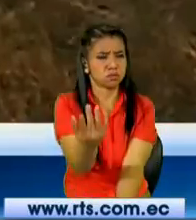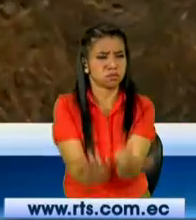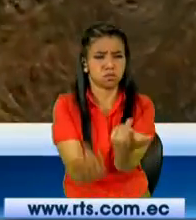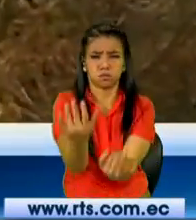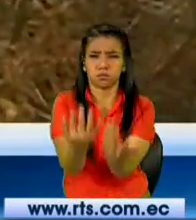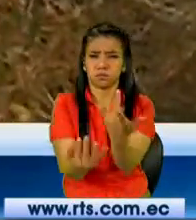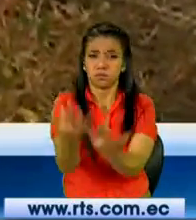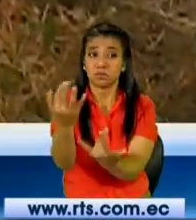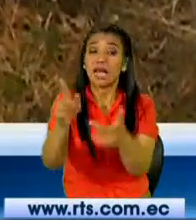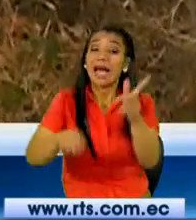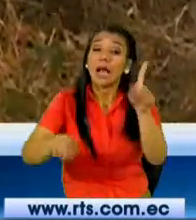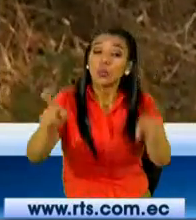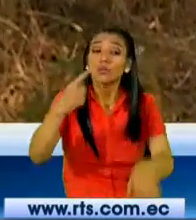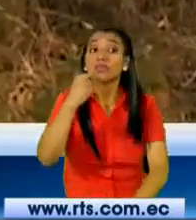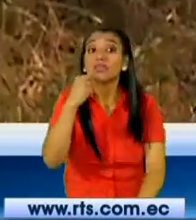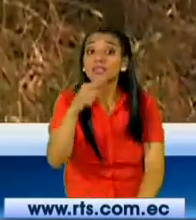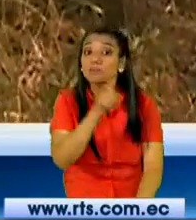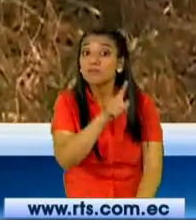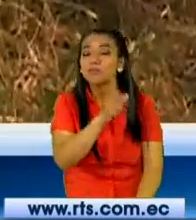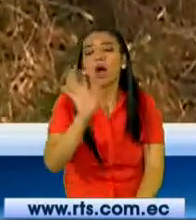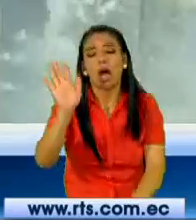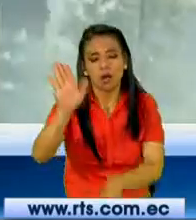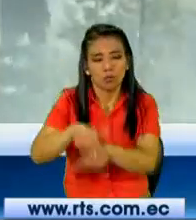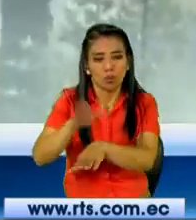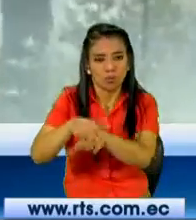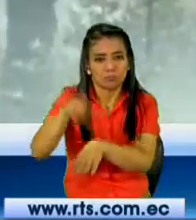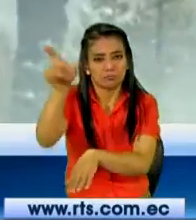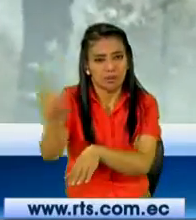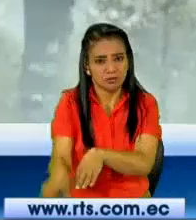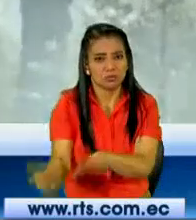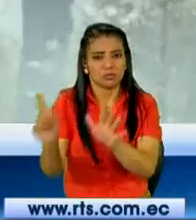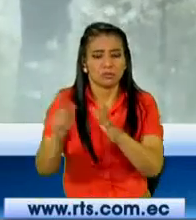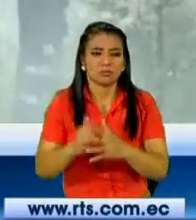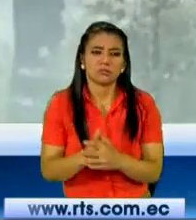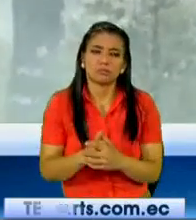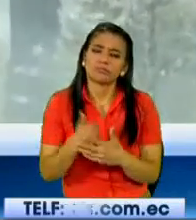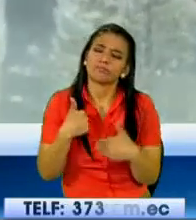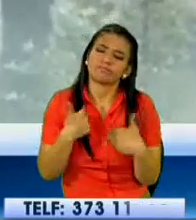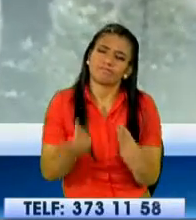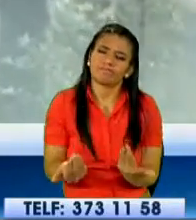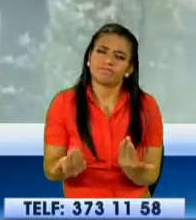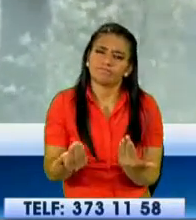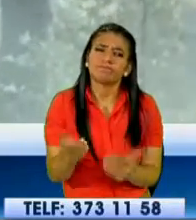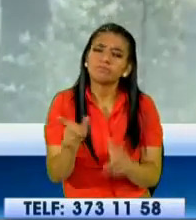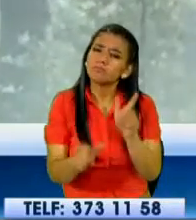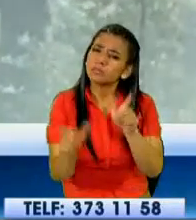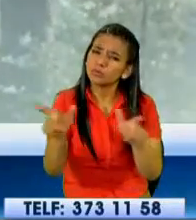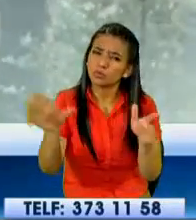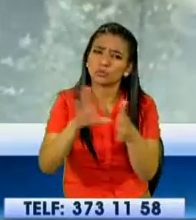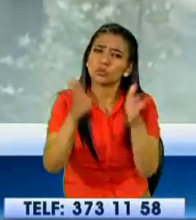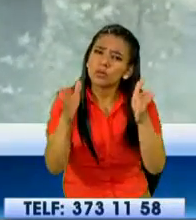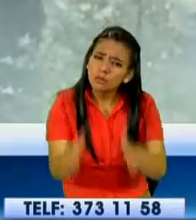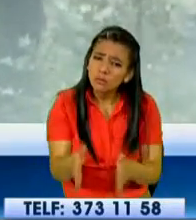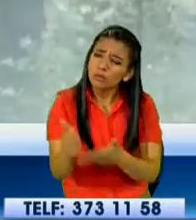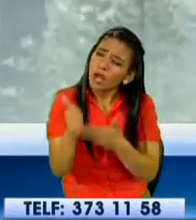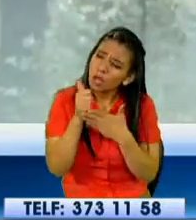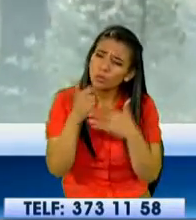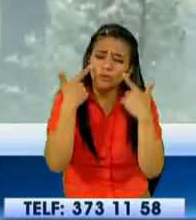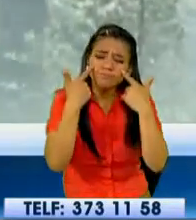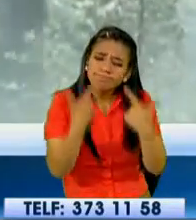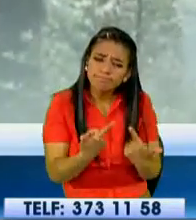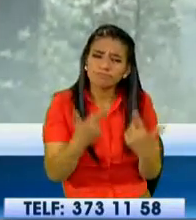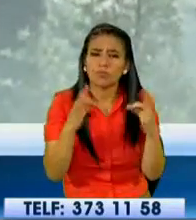forestales. Muchos de ellos, dicen los bomberos, son provocados. Hacemos un llamado de atención a todos los ciudadanos que